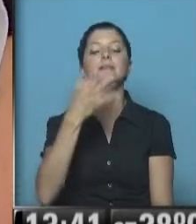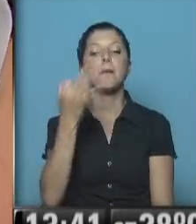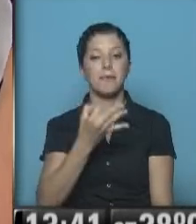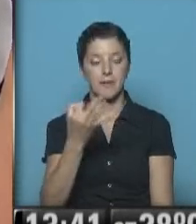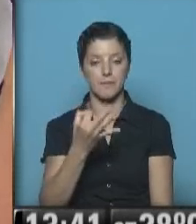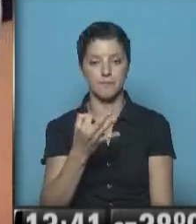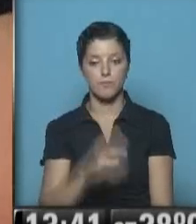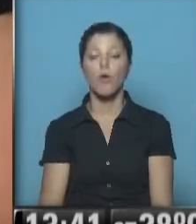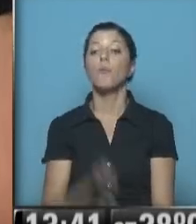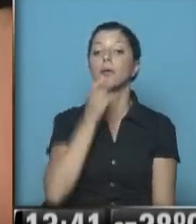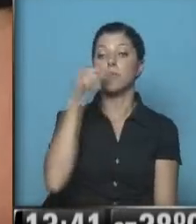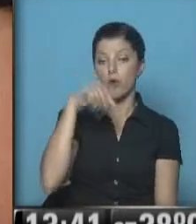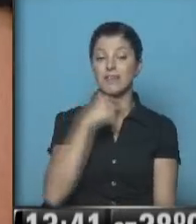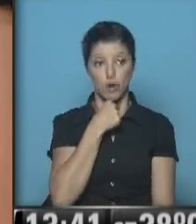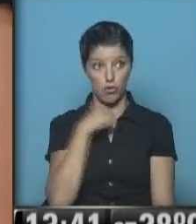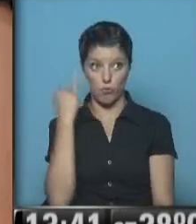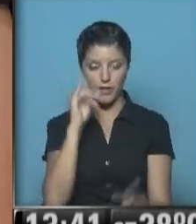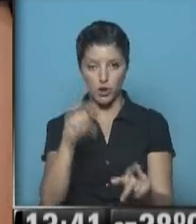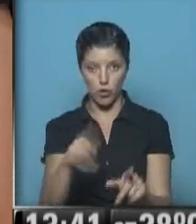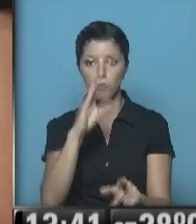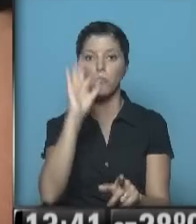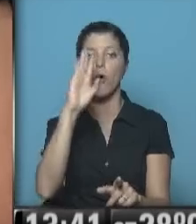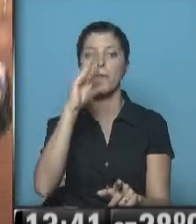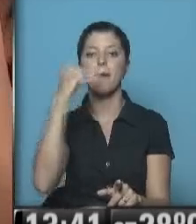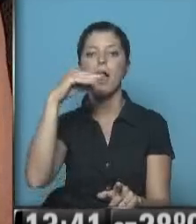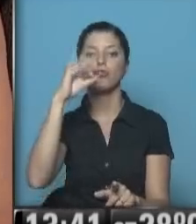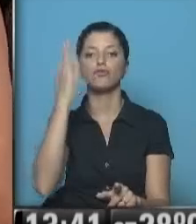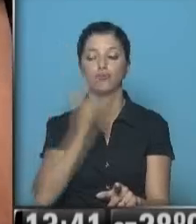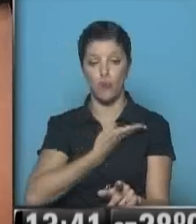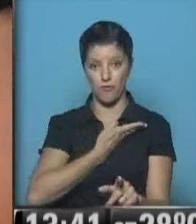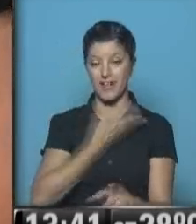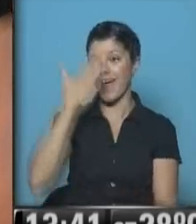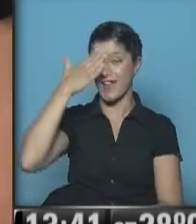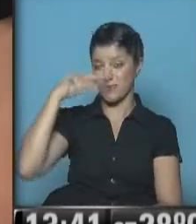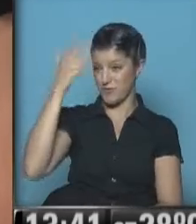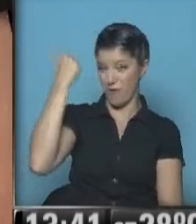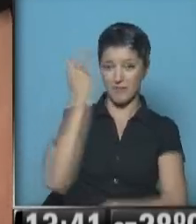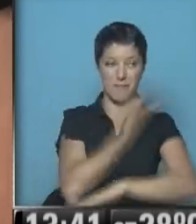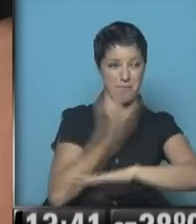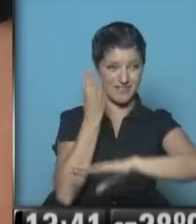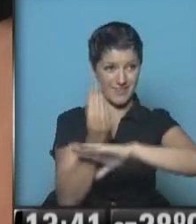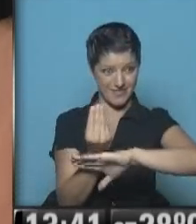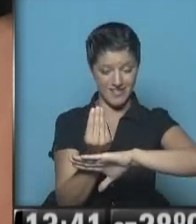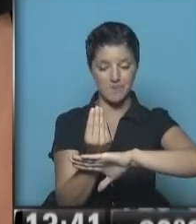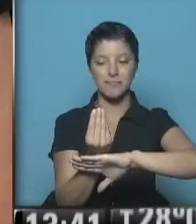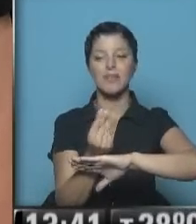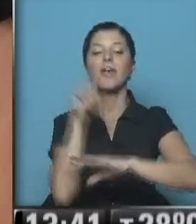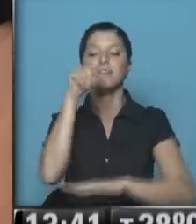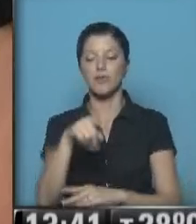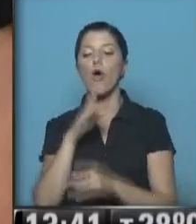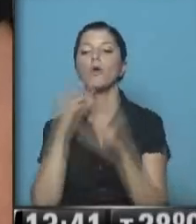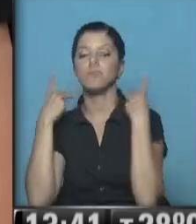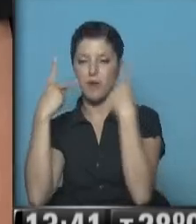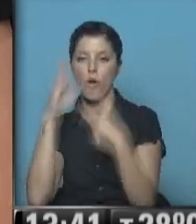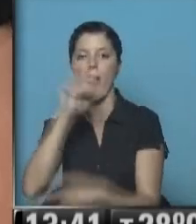de hecho hoy estuvo, quiero comentar que hoy estuvo Gorbachev, que era en ese momento el último presidente soviético, estuvo en Berlín y